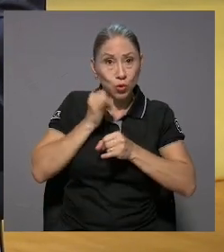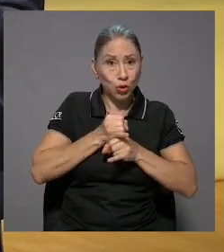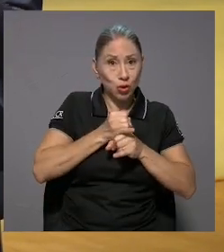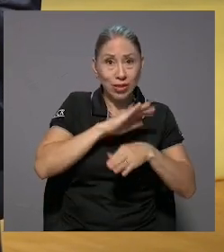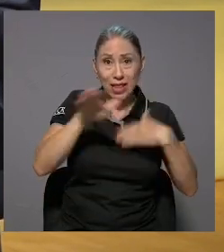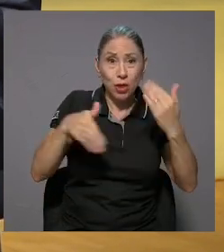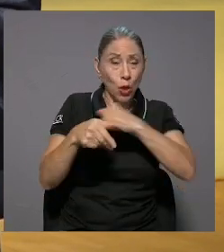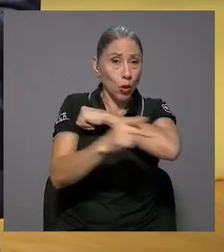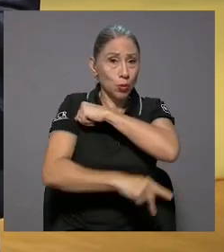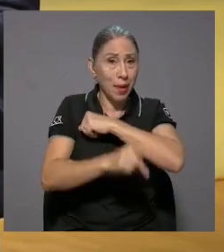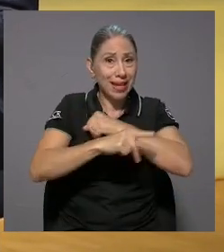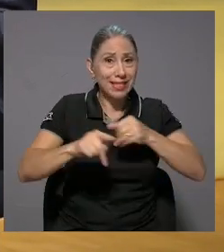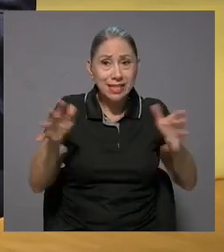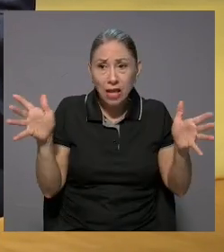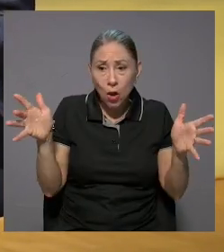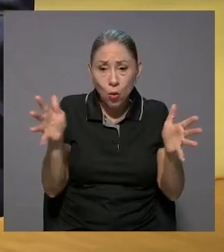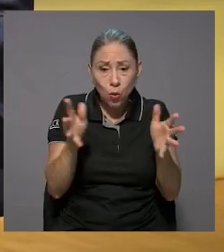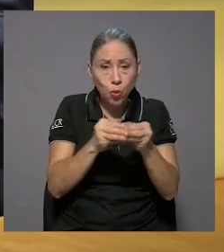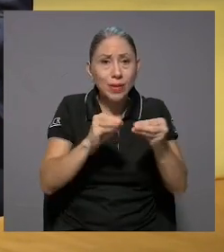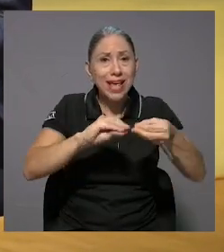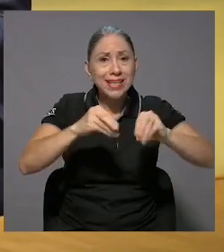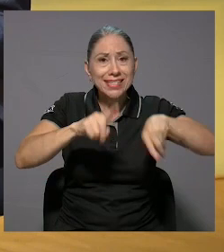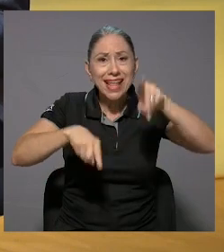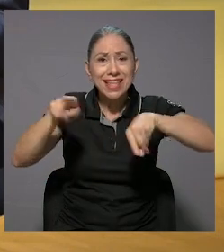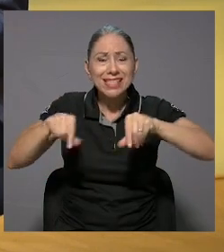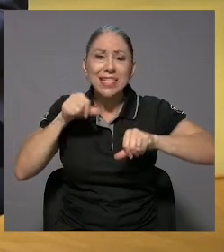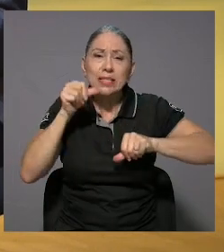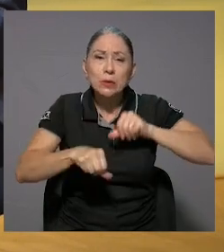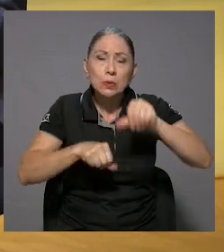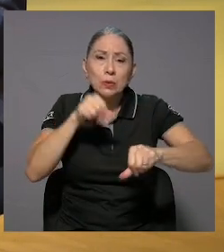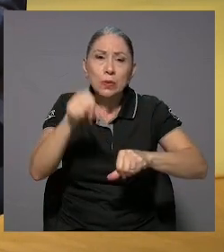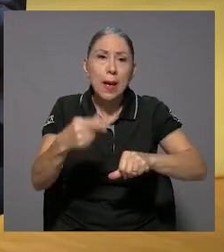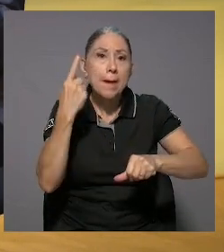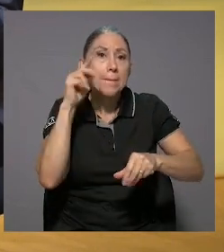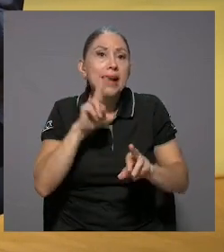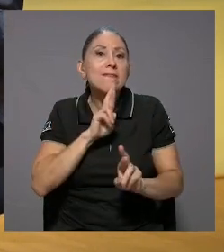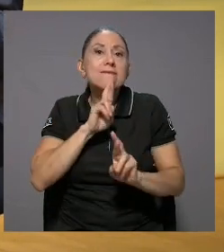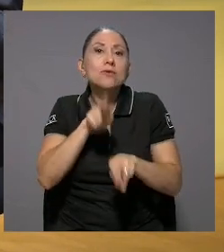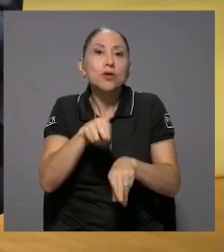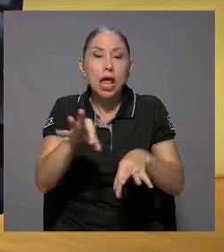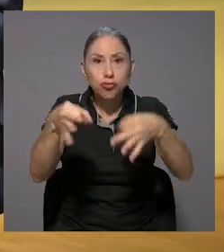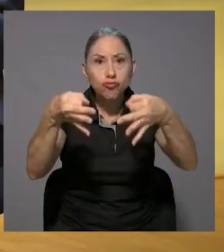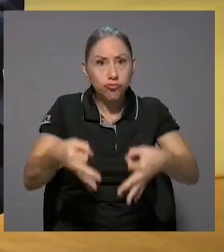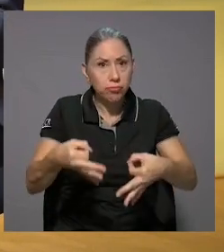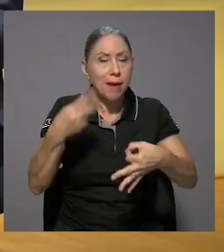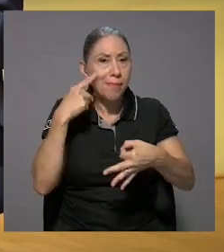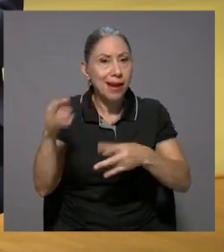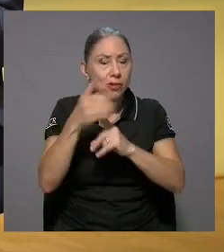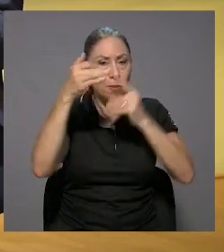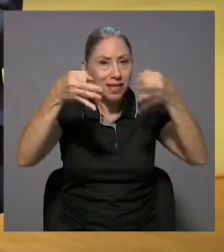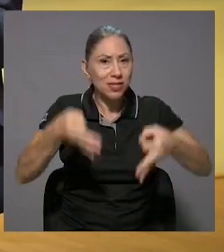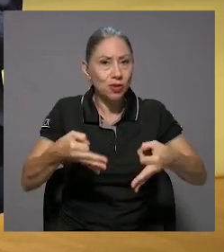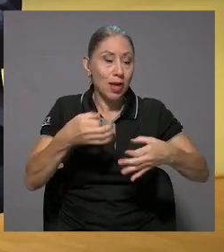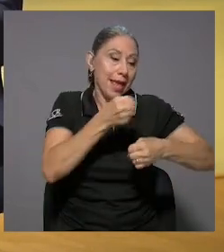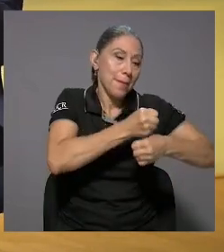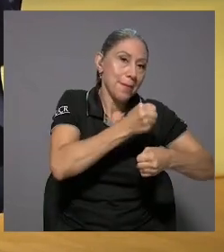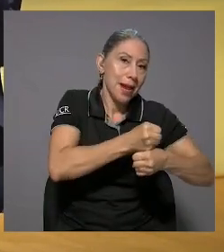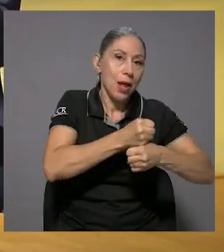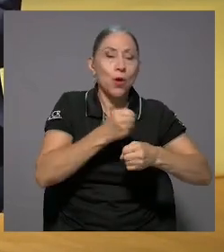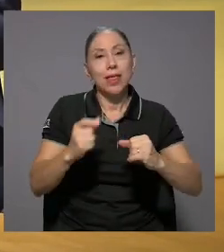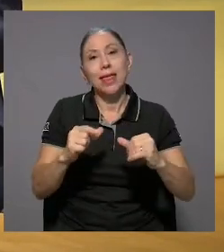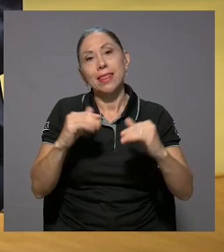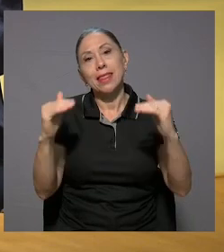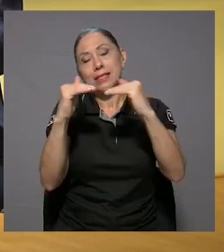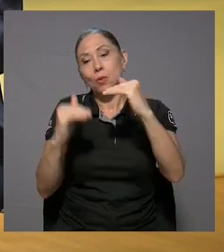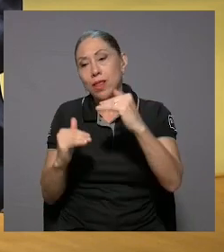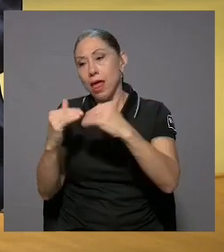de todos los países hacen un esfuerzo enorme por tener indicadores pues, relevantes para la toma de decisiones. Empleo, desigualdad, pobreza,